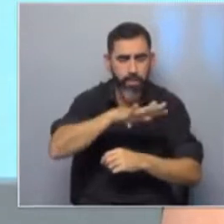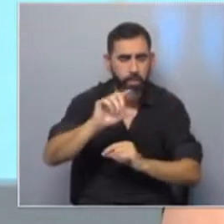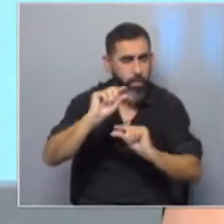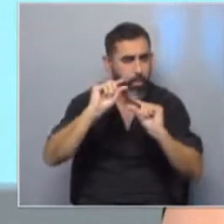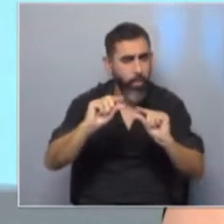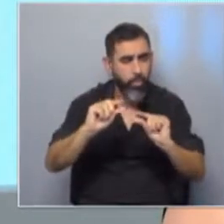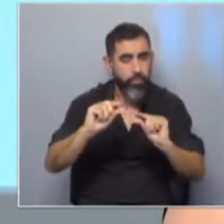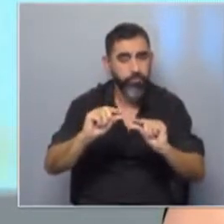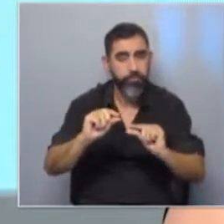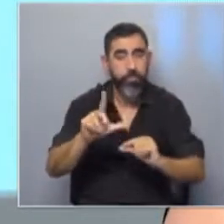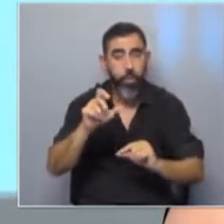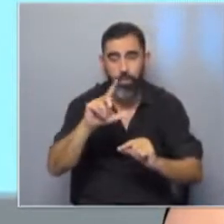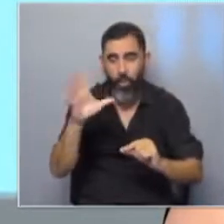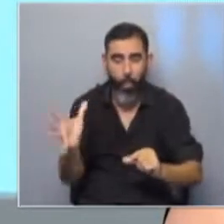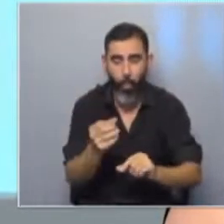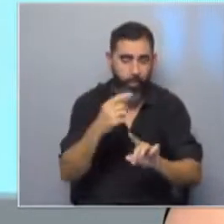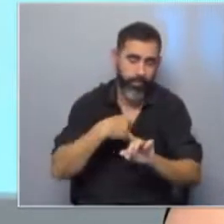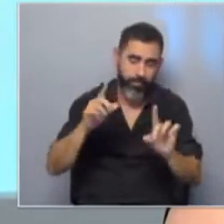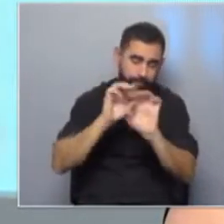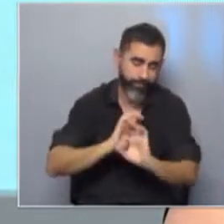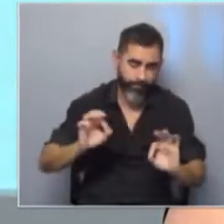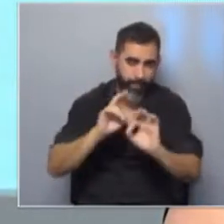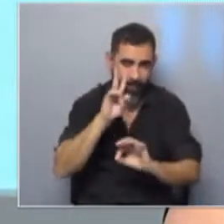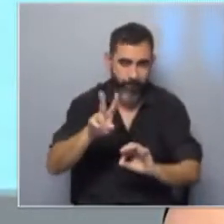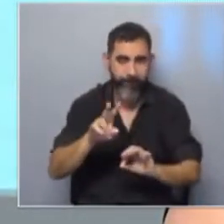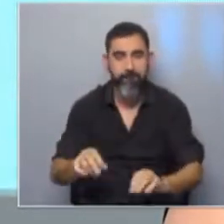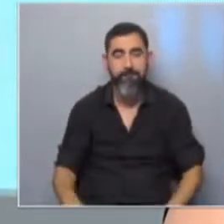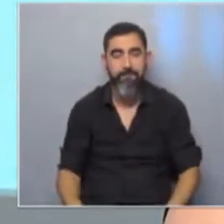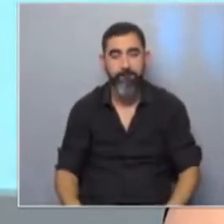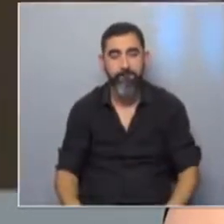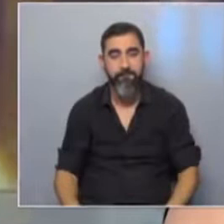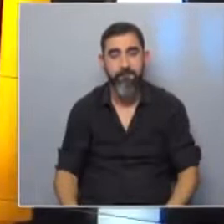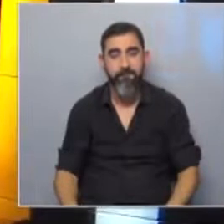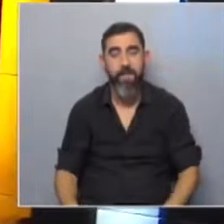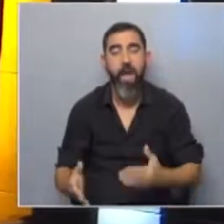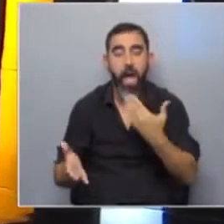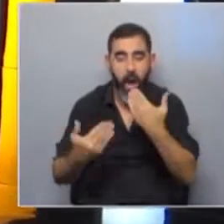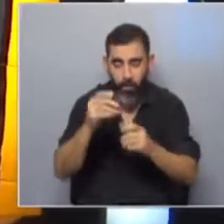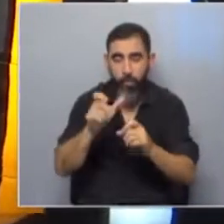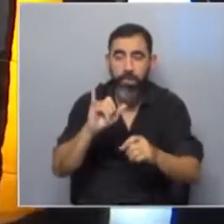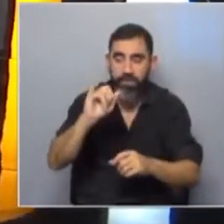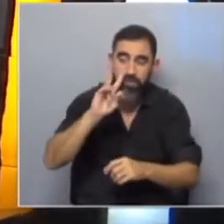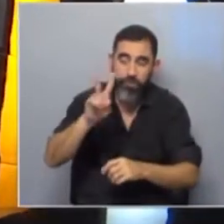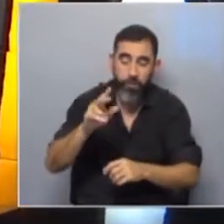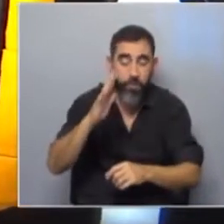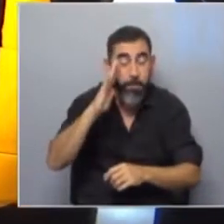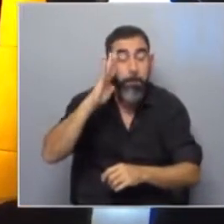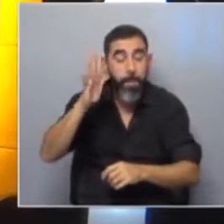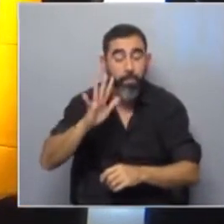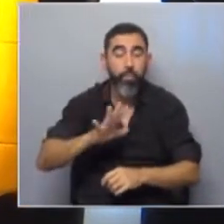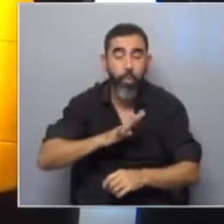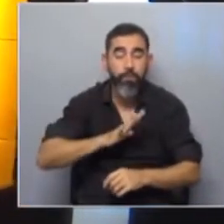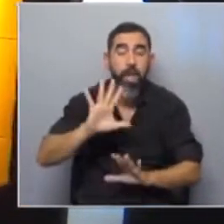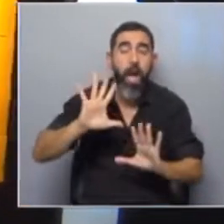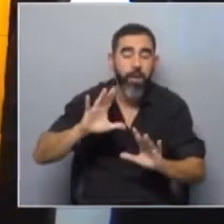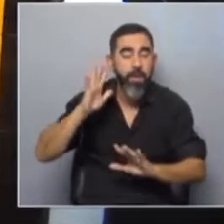simpática de presentarlo. Ramiro va a poder hablar con más propiedad. bueno, lo que decía Martín, es un marsupial uruguayo, no